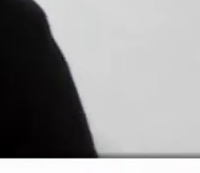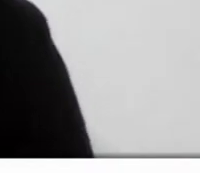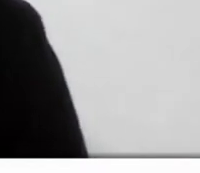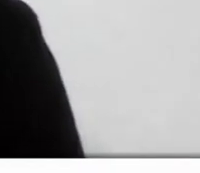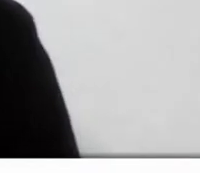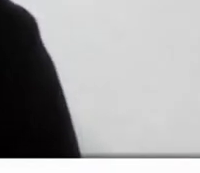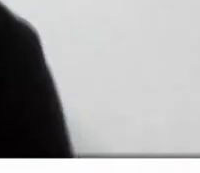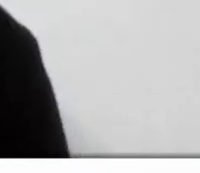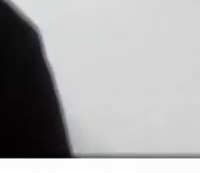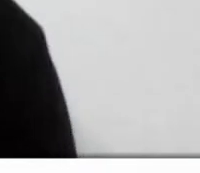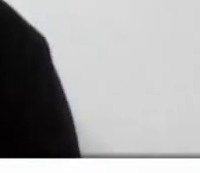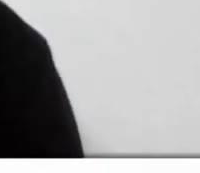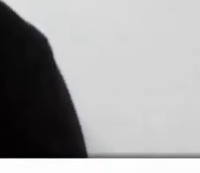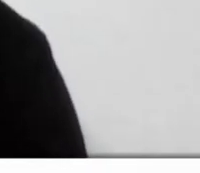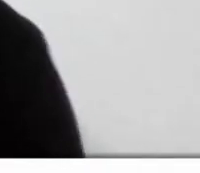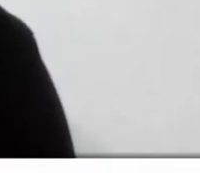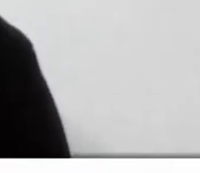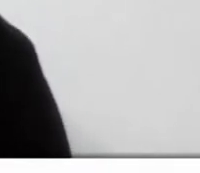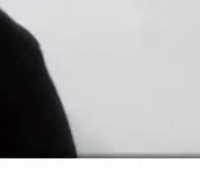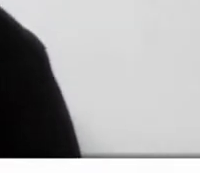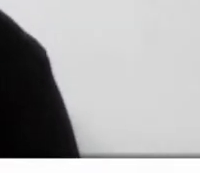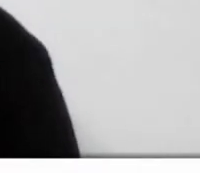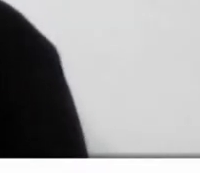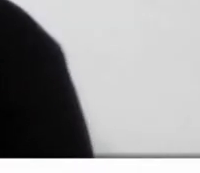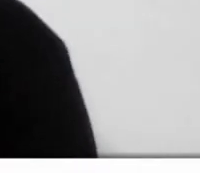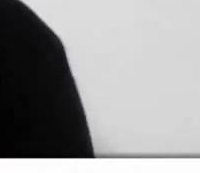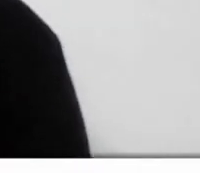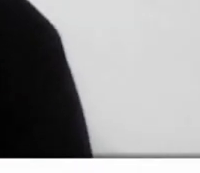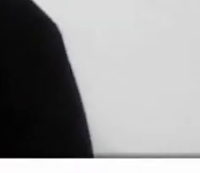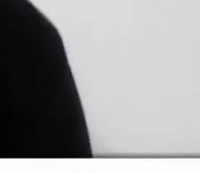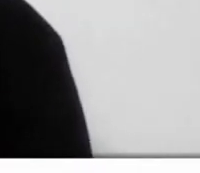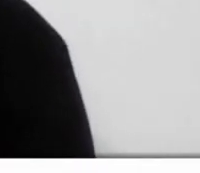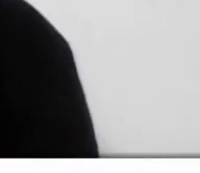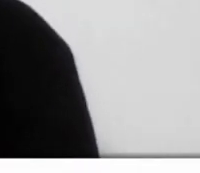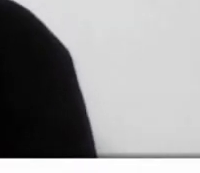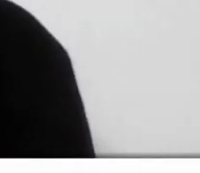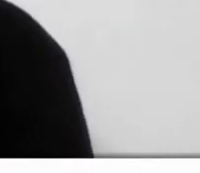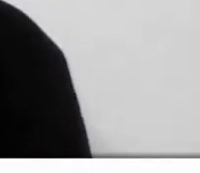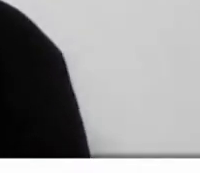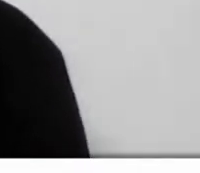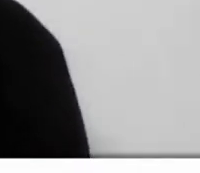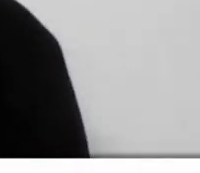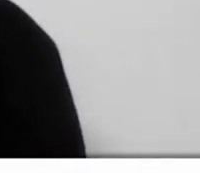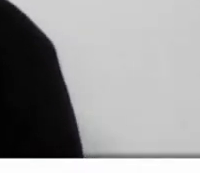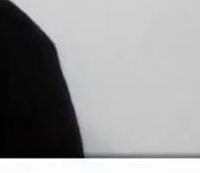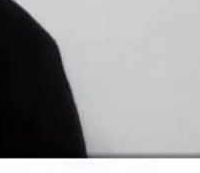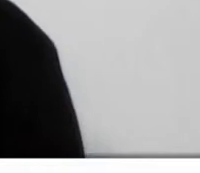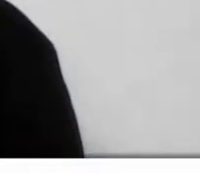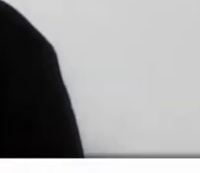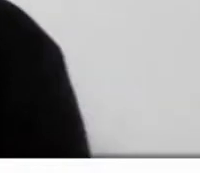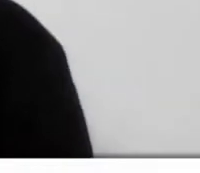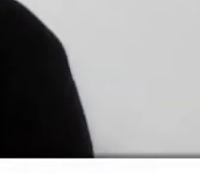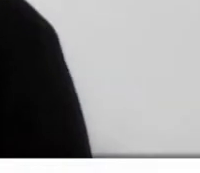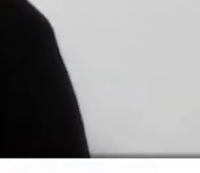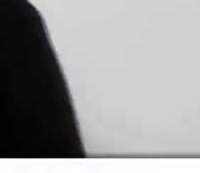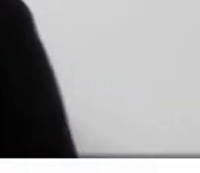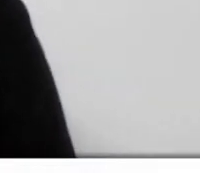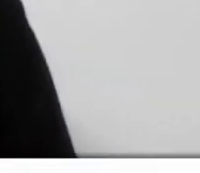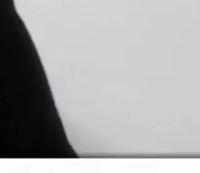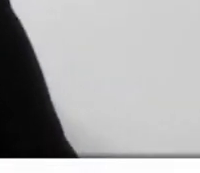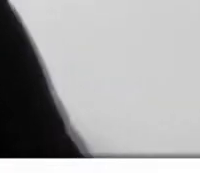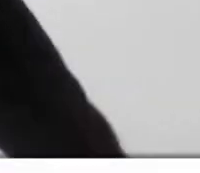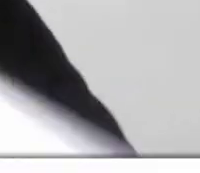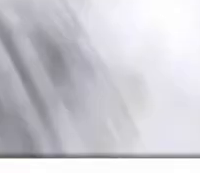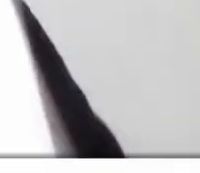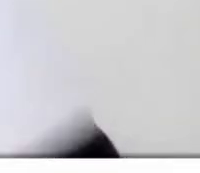Y ahora, hace 2 jueves atrás, un jueves a la noche les comunican que el viernes a la mañana tenían